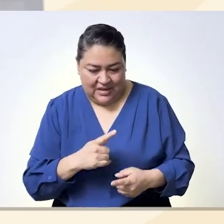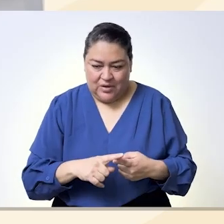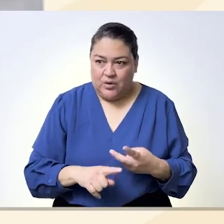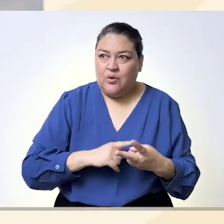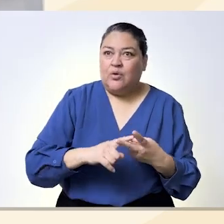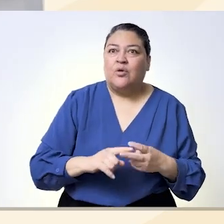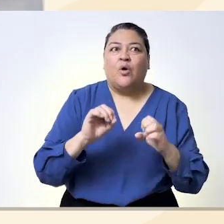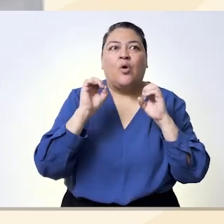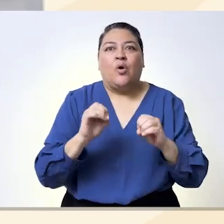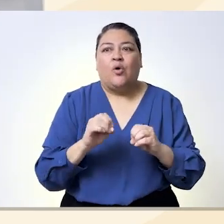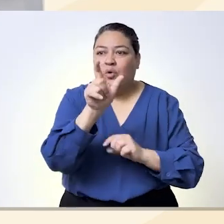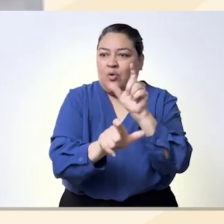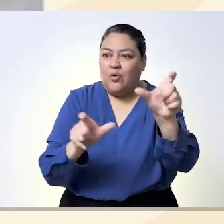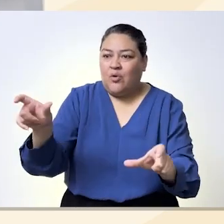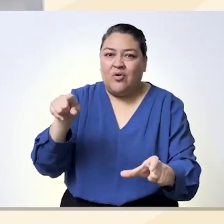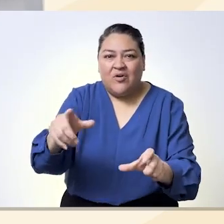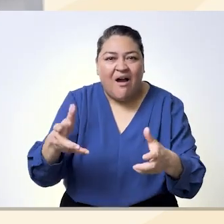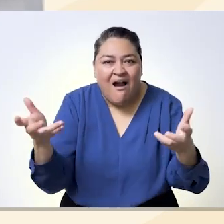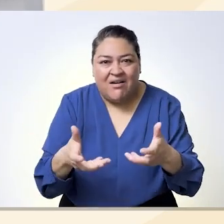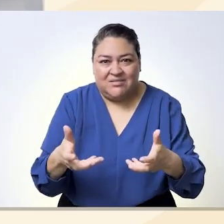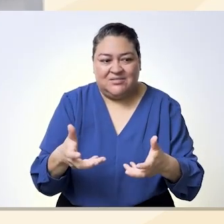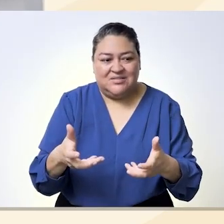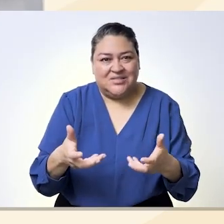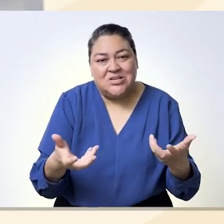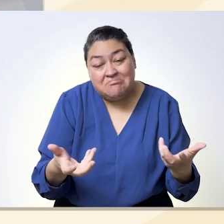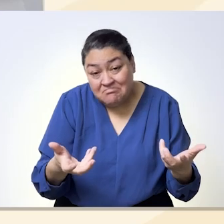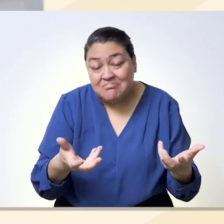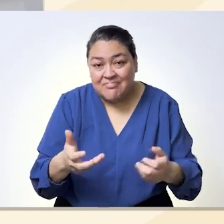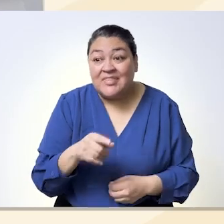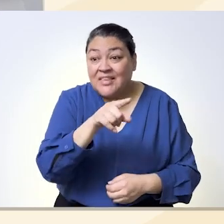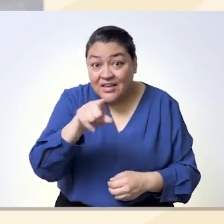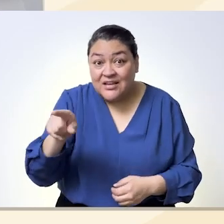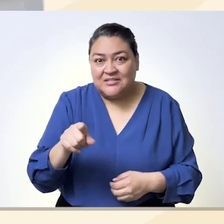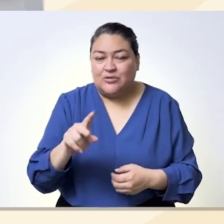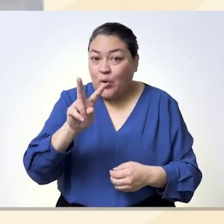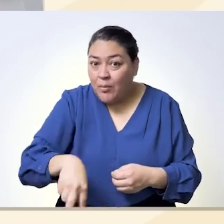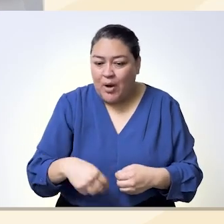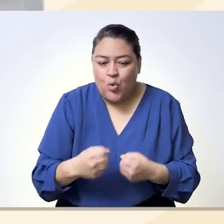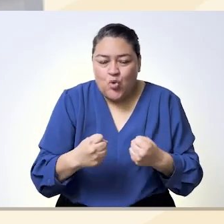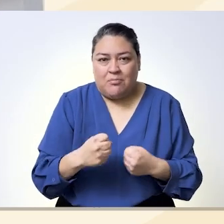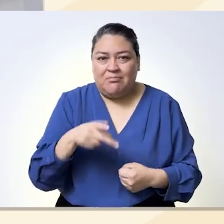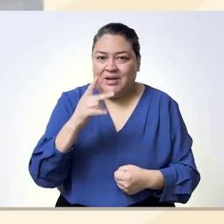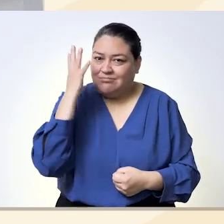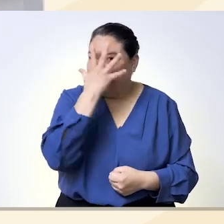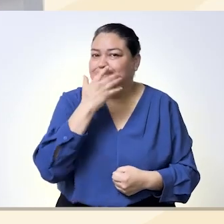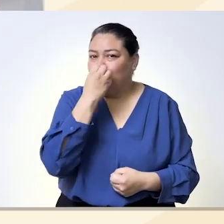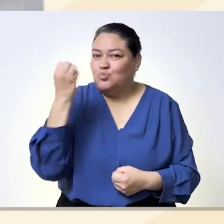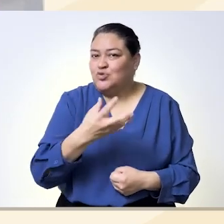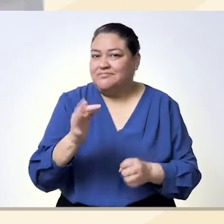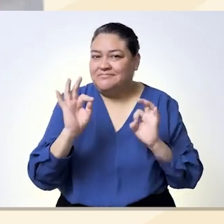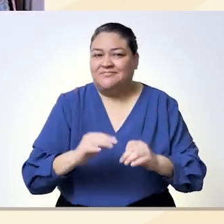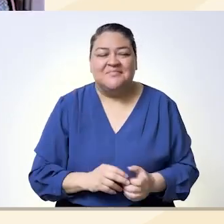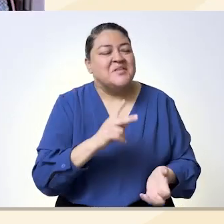mapitas de sentido o los mapitas de comportamientos de las cosas. Creo que eso es muy muy intenso y muy